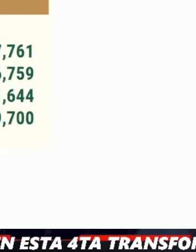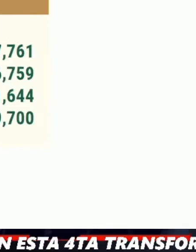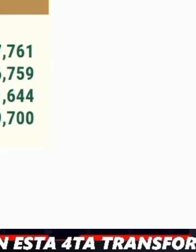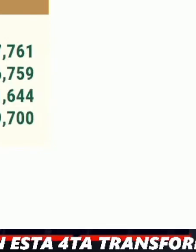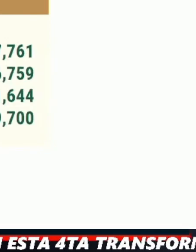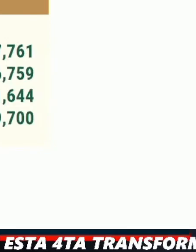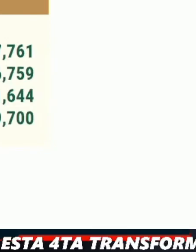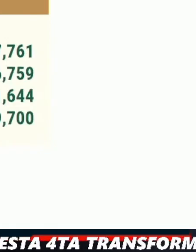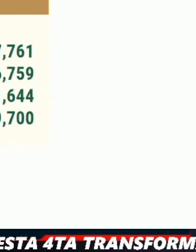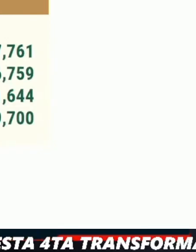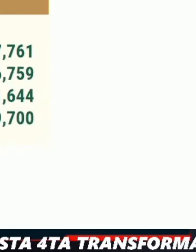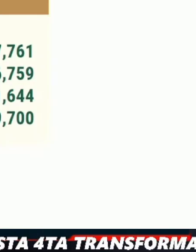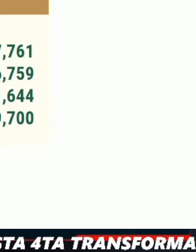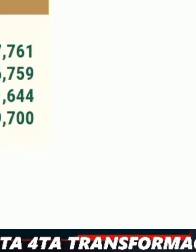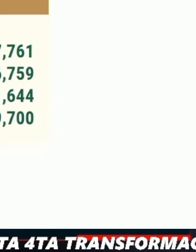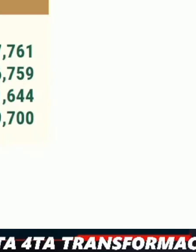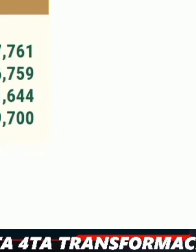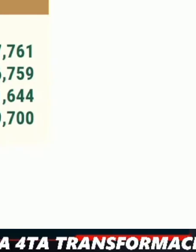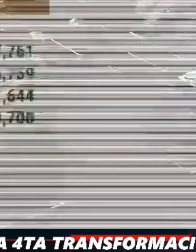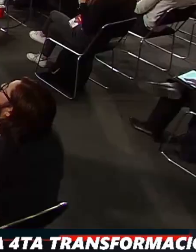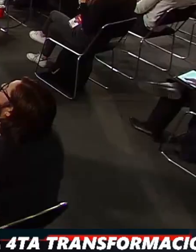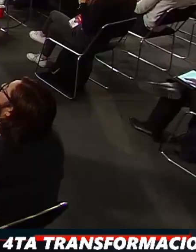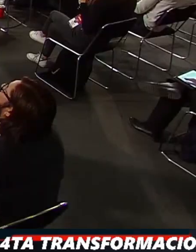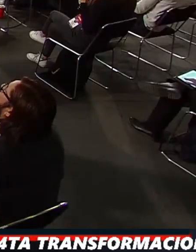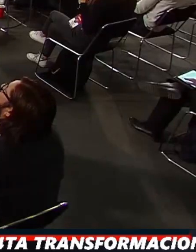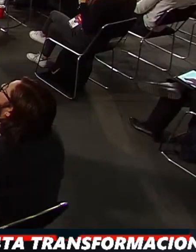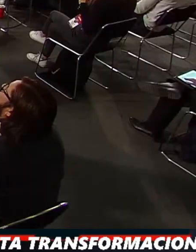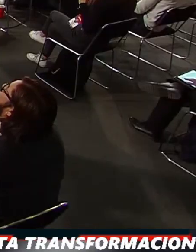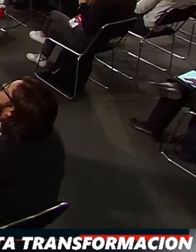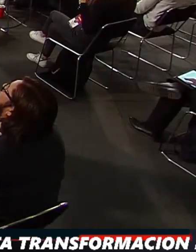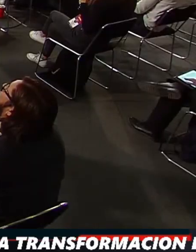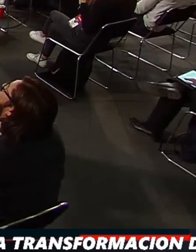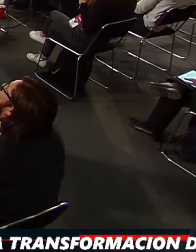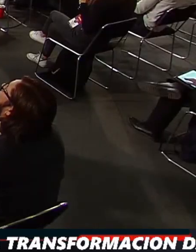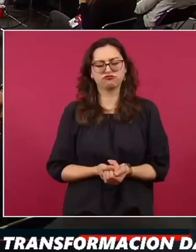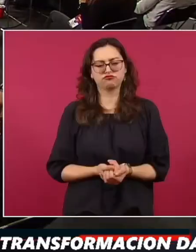Sí, sí, sí. Apóyalo, Ciro.